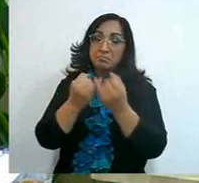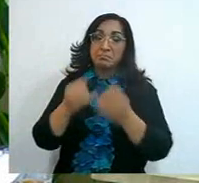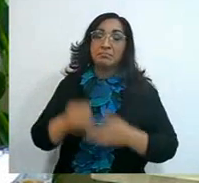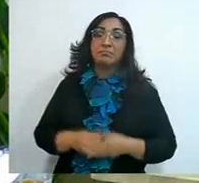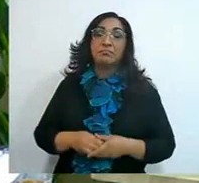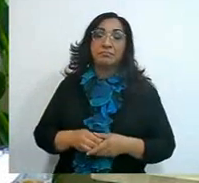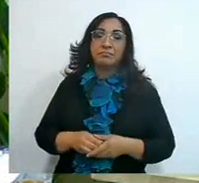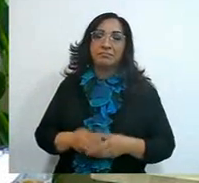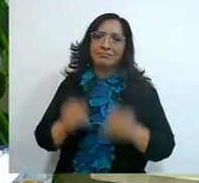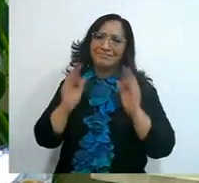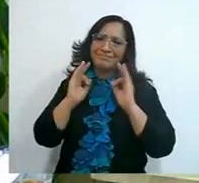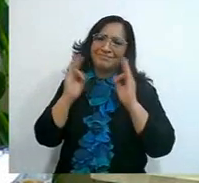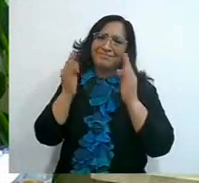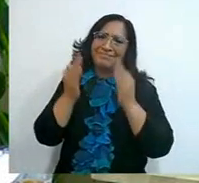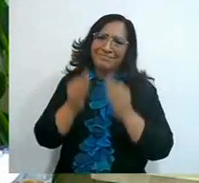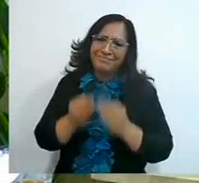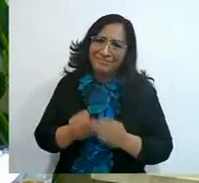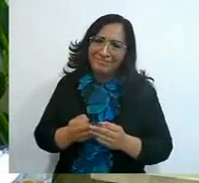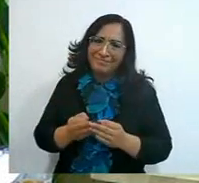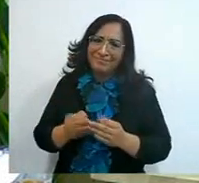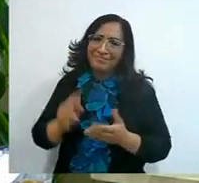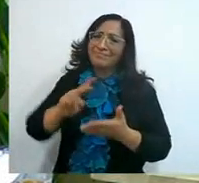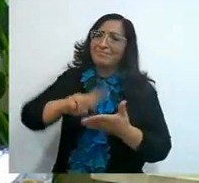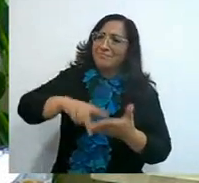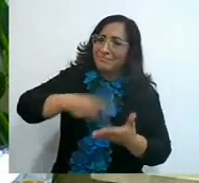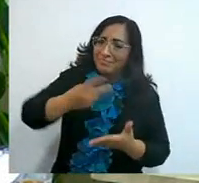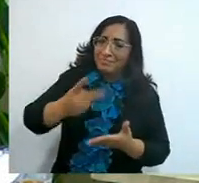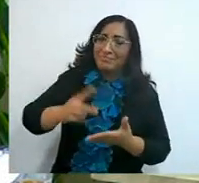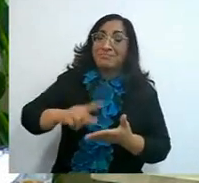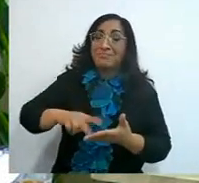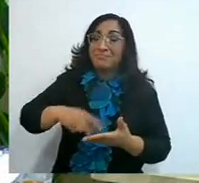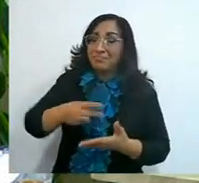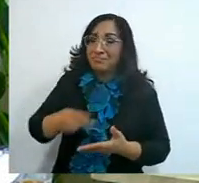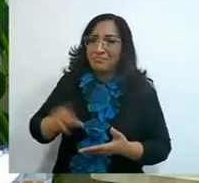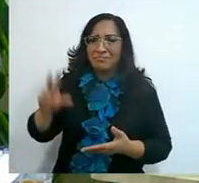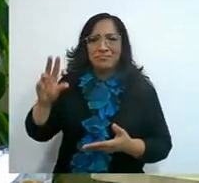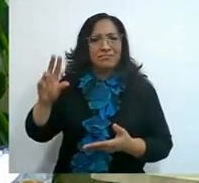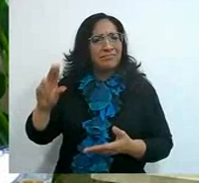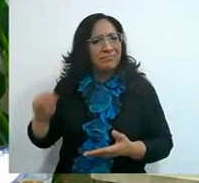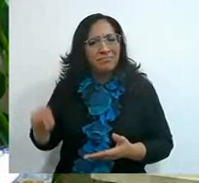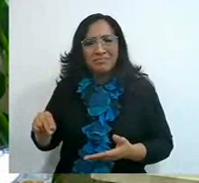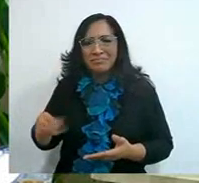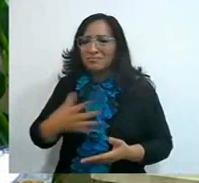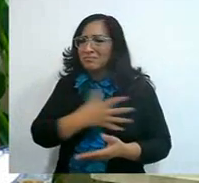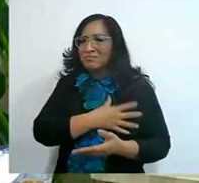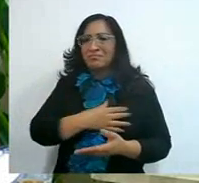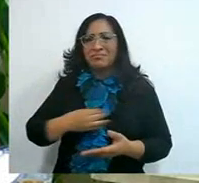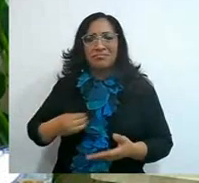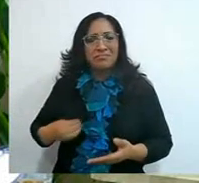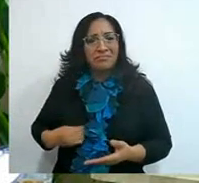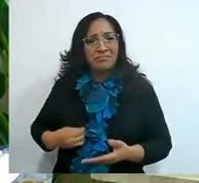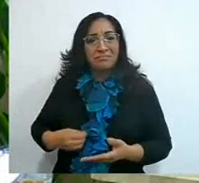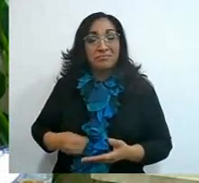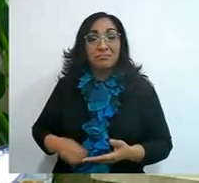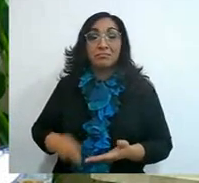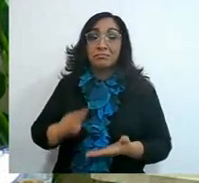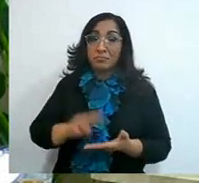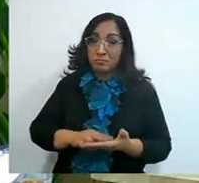Y esa forma se repite. No que los hijos paguen por el adulto, no. Sino